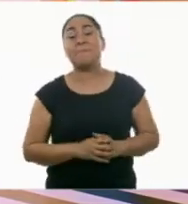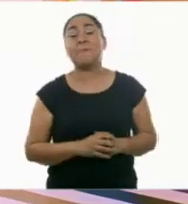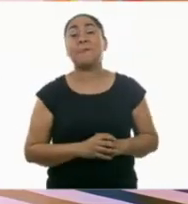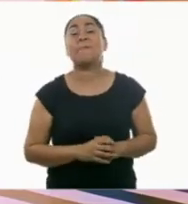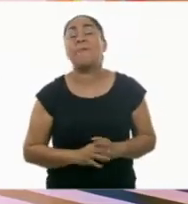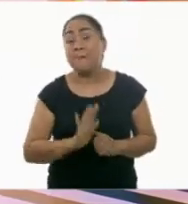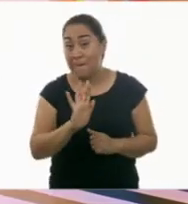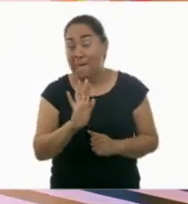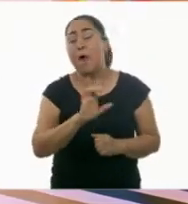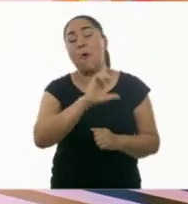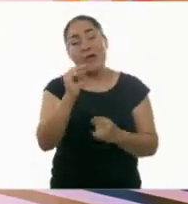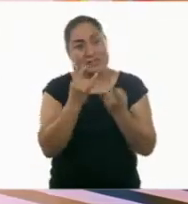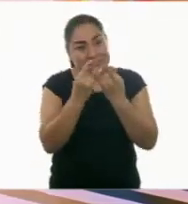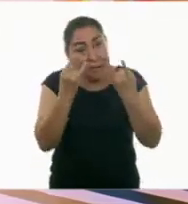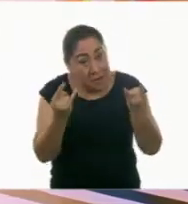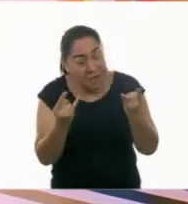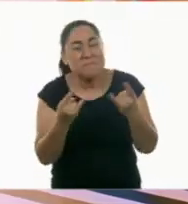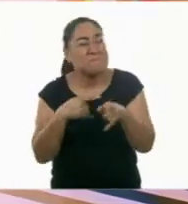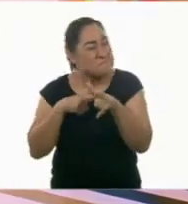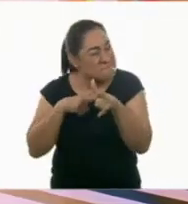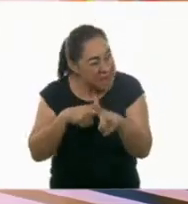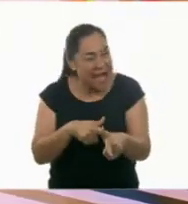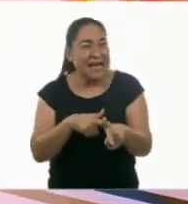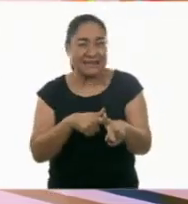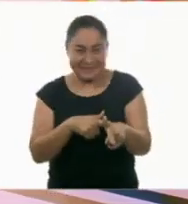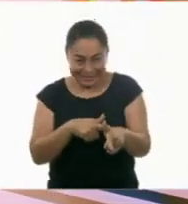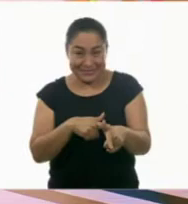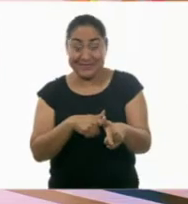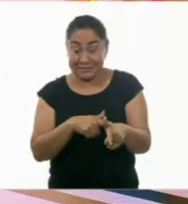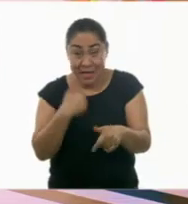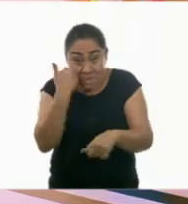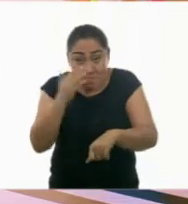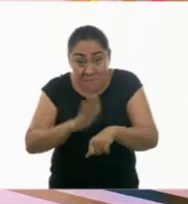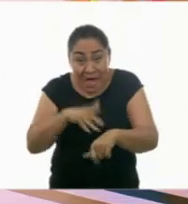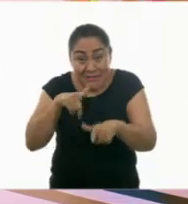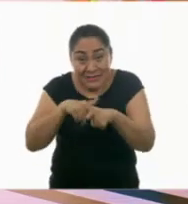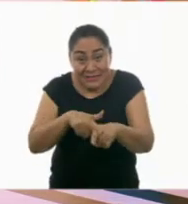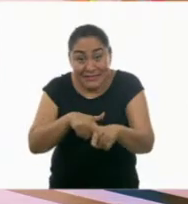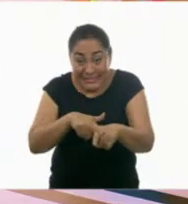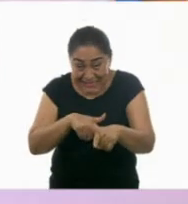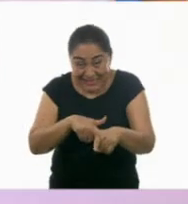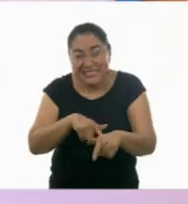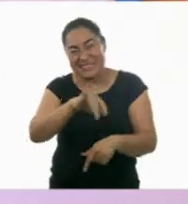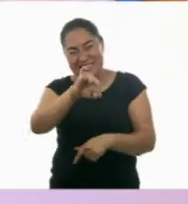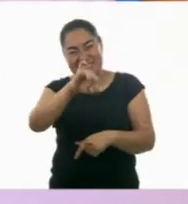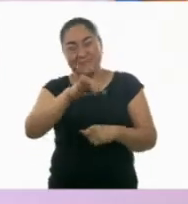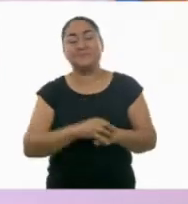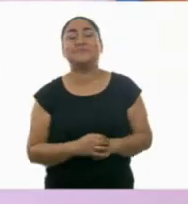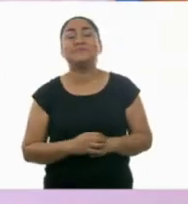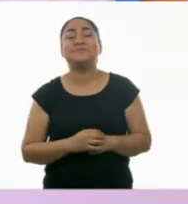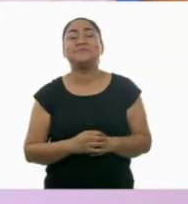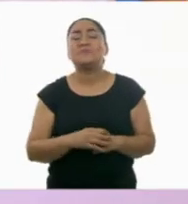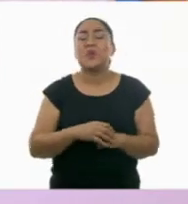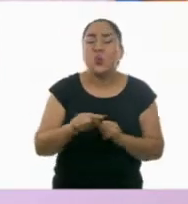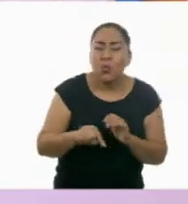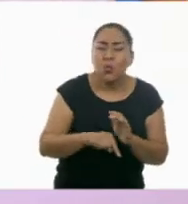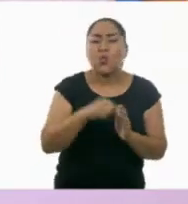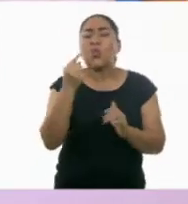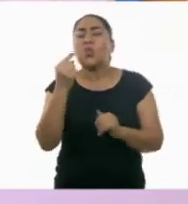pues continúa la historia. ¿Les gustaría continuar con la historia? ¡Sí! Una vez me